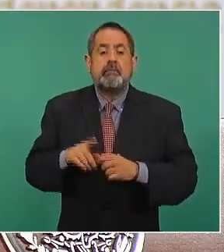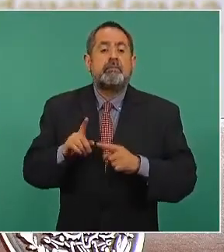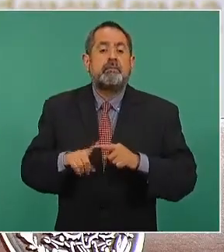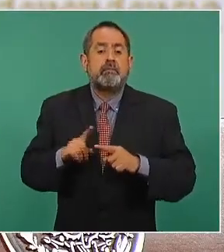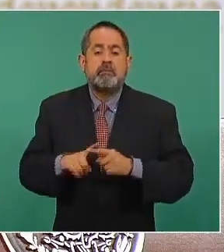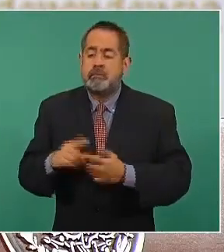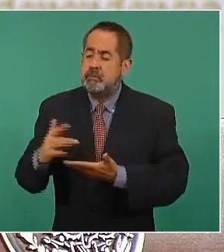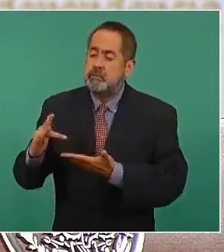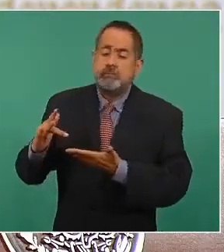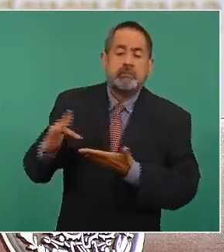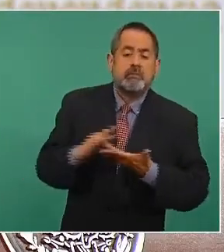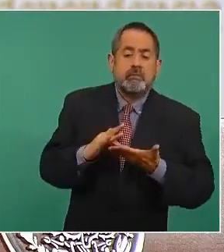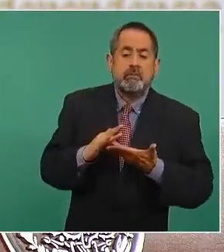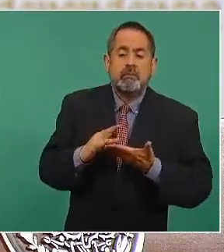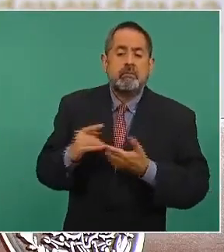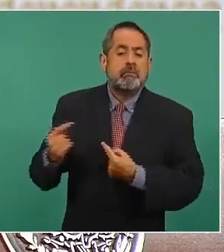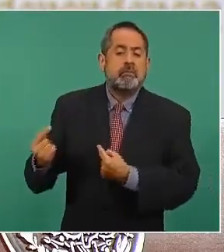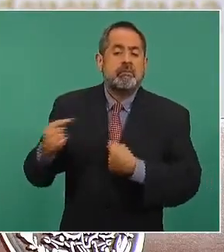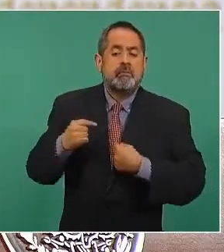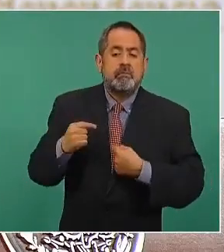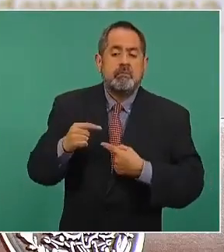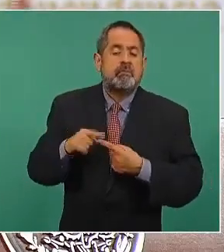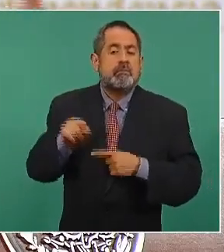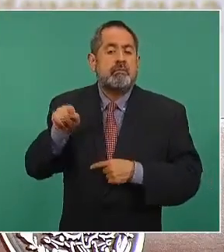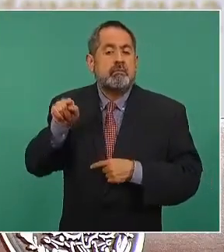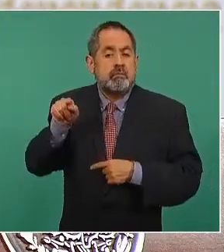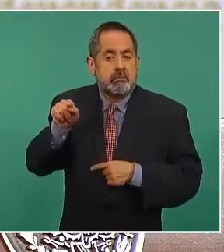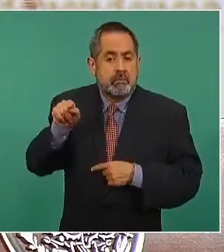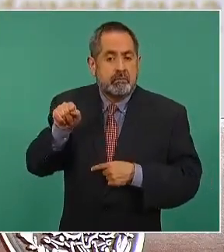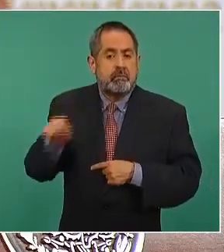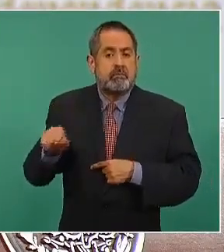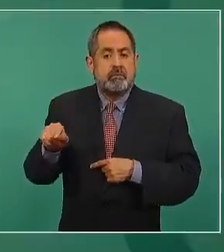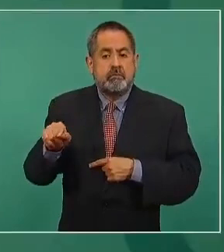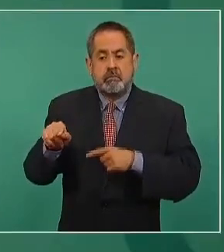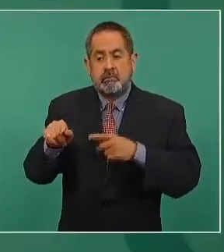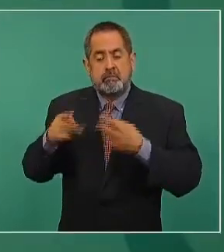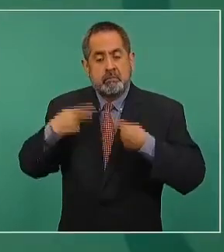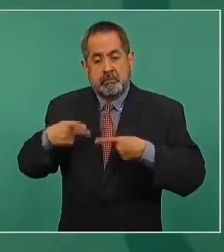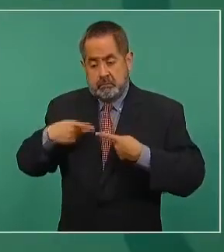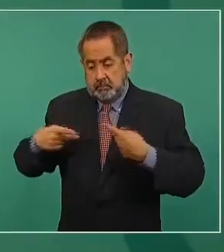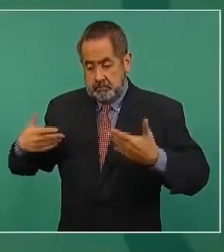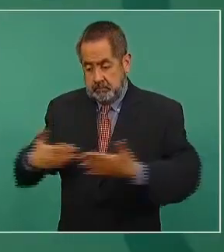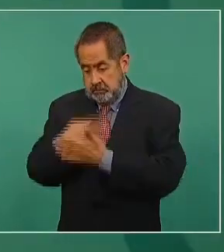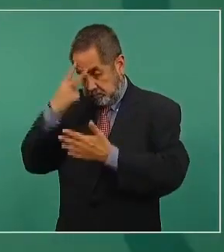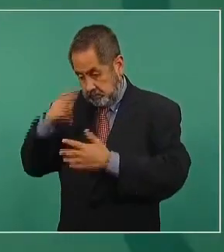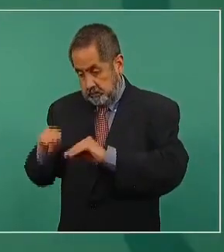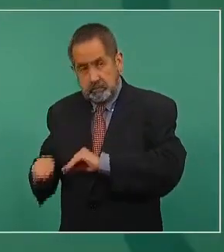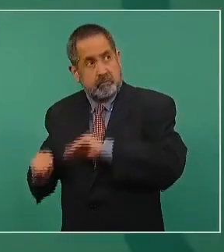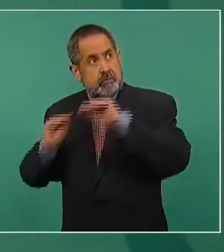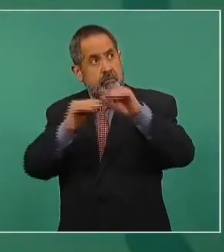recibimos apoyo de los mexicanos que viven y trabajan en Estados Unidos.